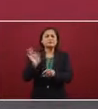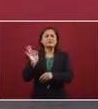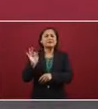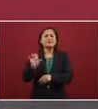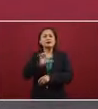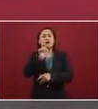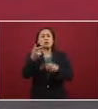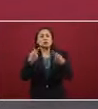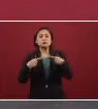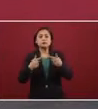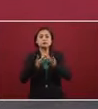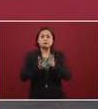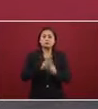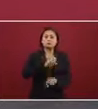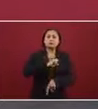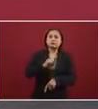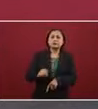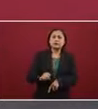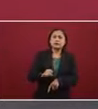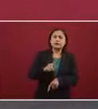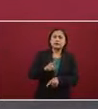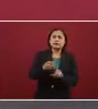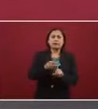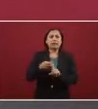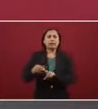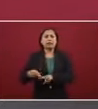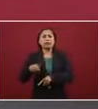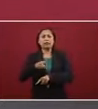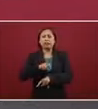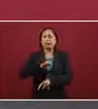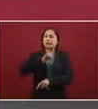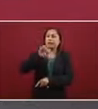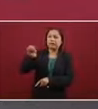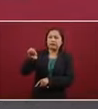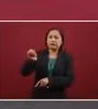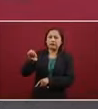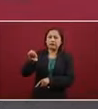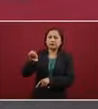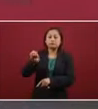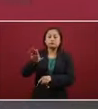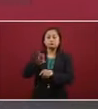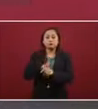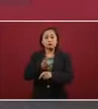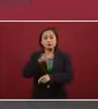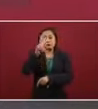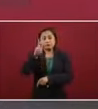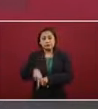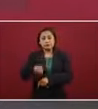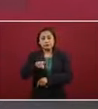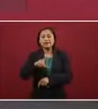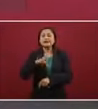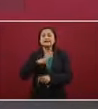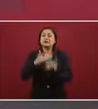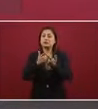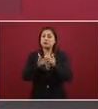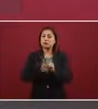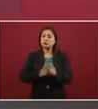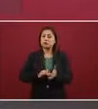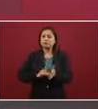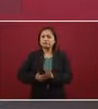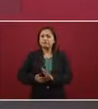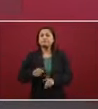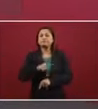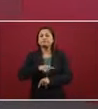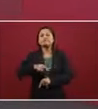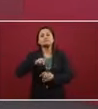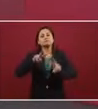traficantes de personas, porque hay toda una red que se dedica a esto, se les